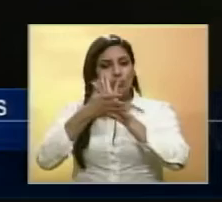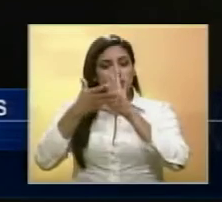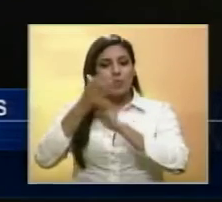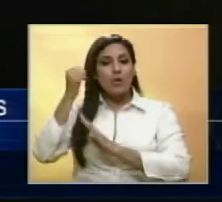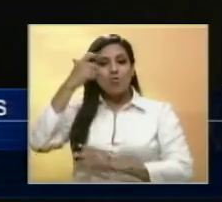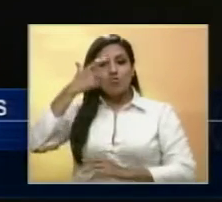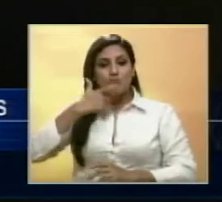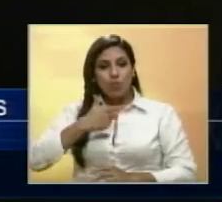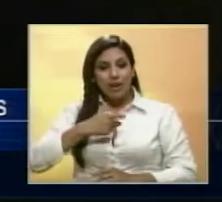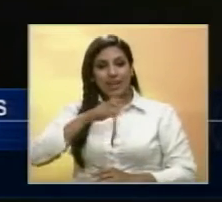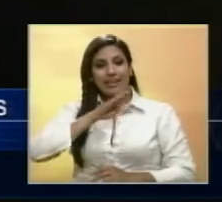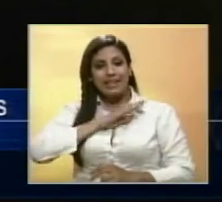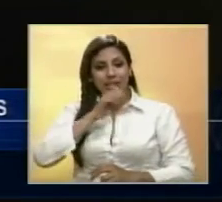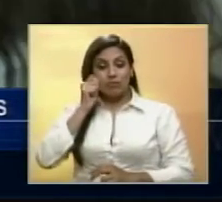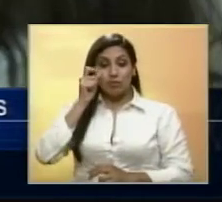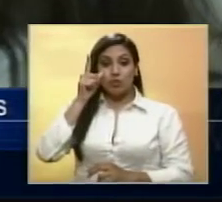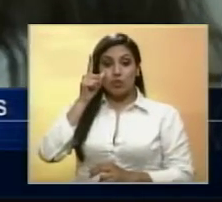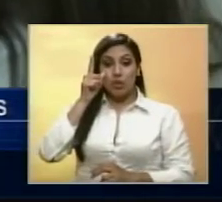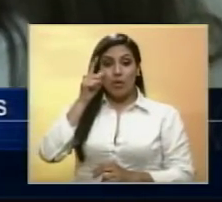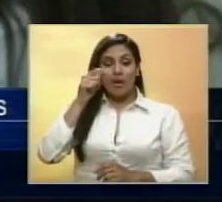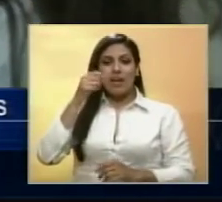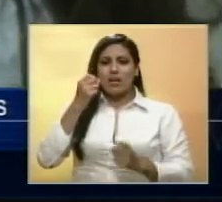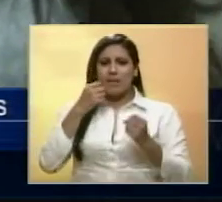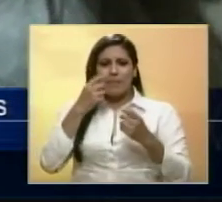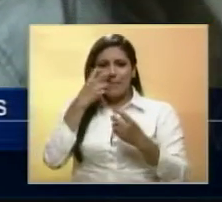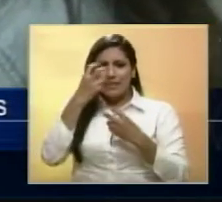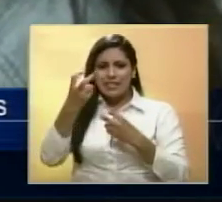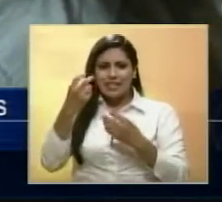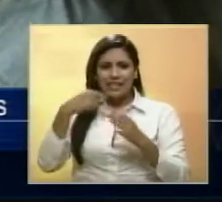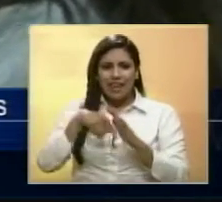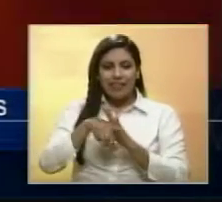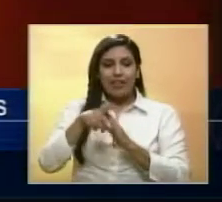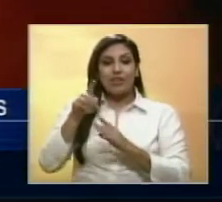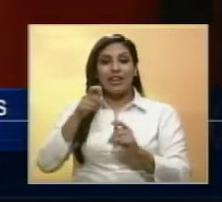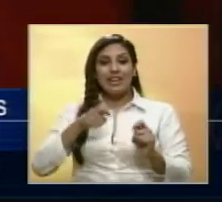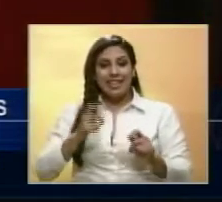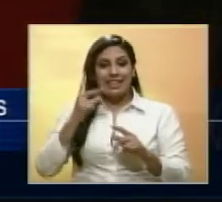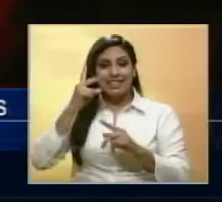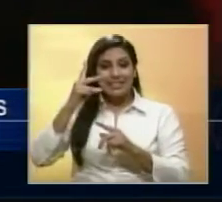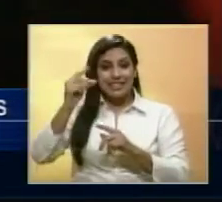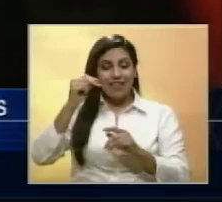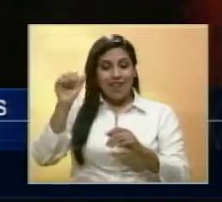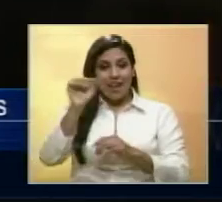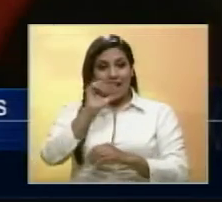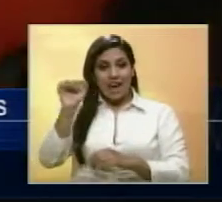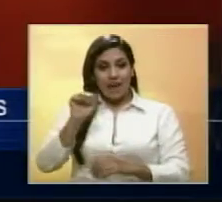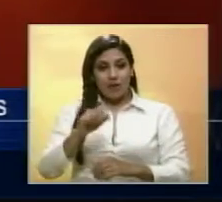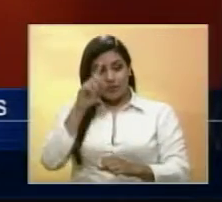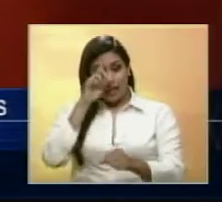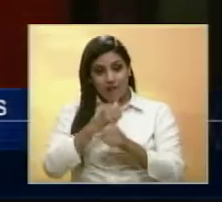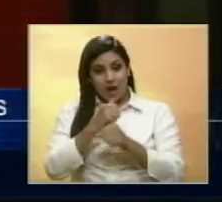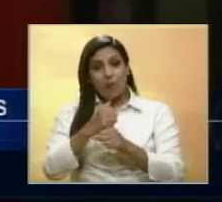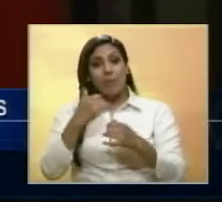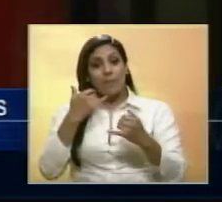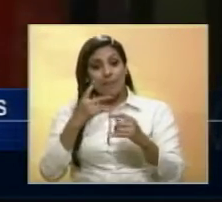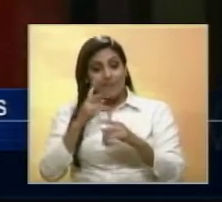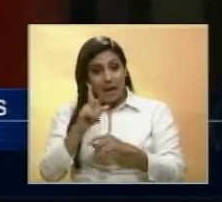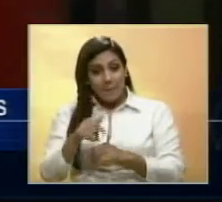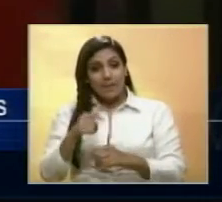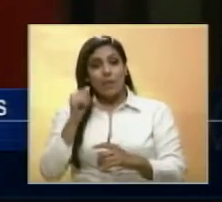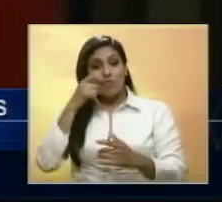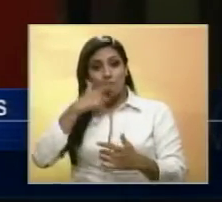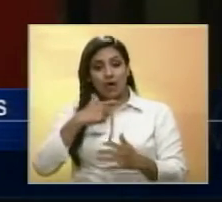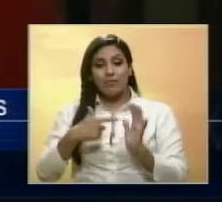de una mujer que es sorprendida por una inesperada visita cuando trata de salir del estacionamiento de su trabajo. De igual manera,